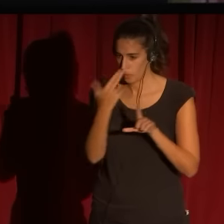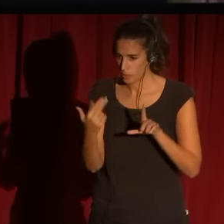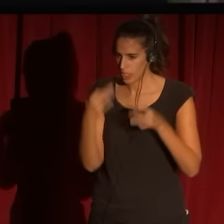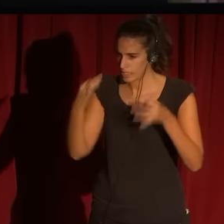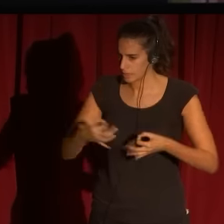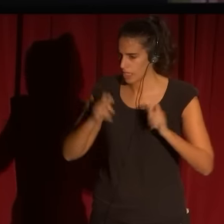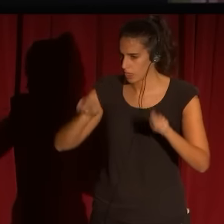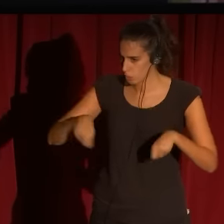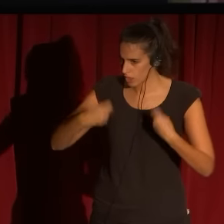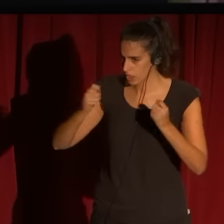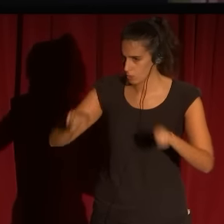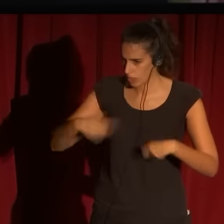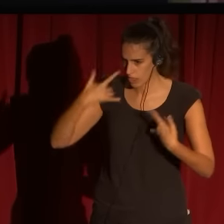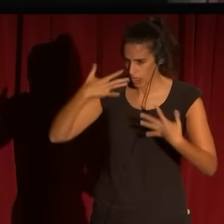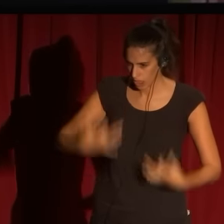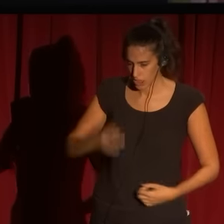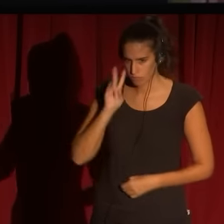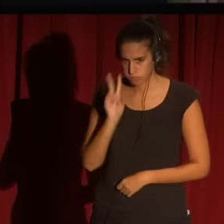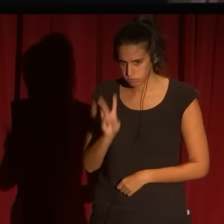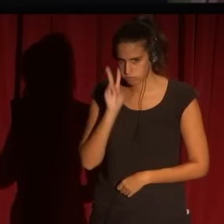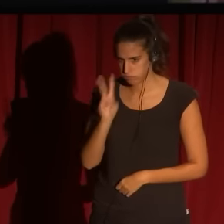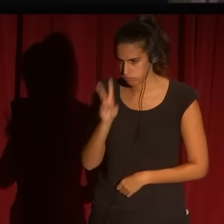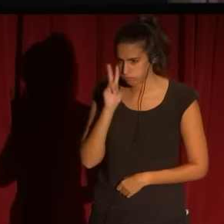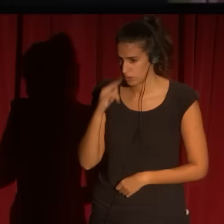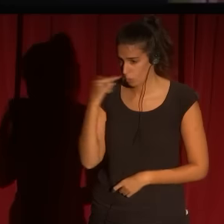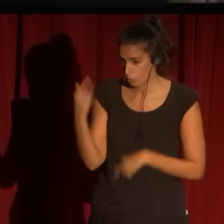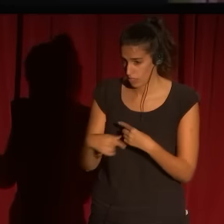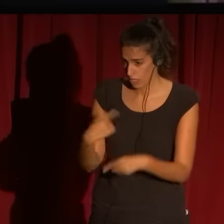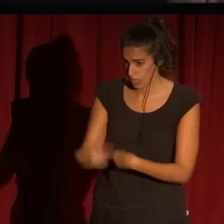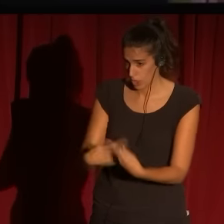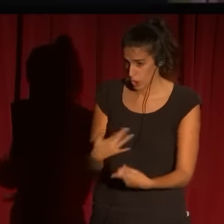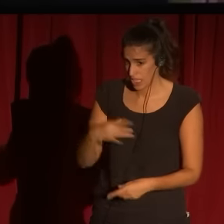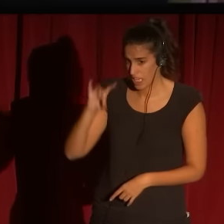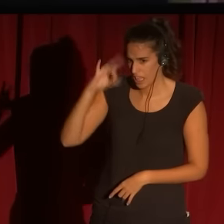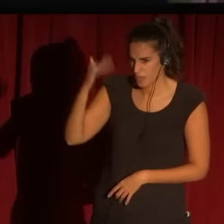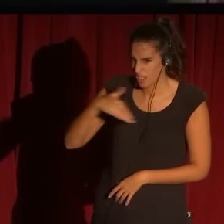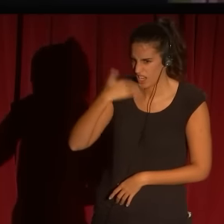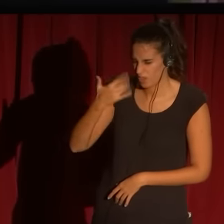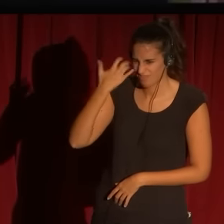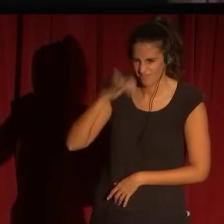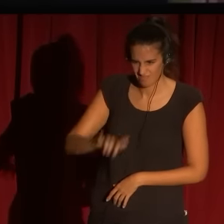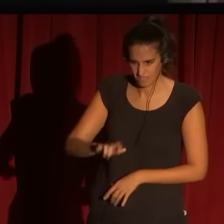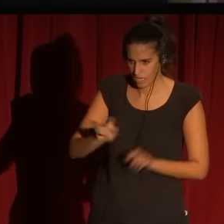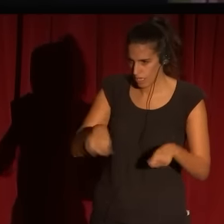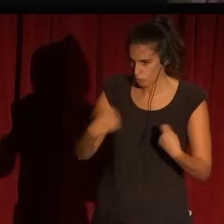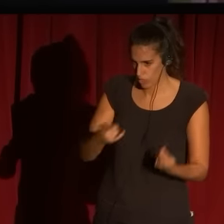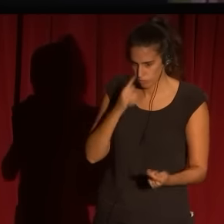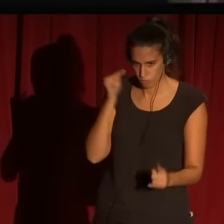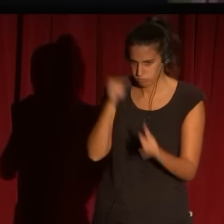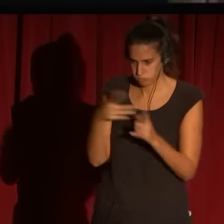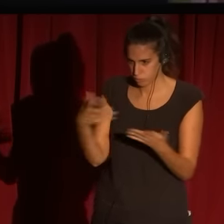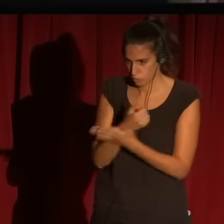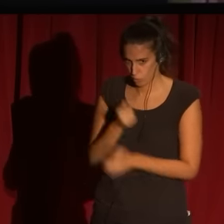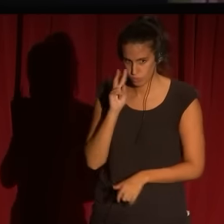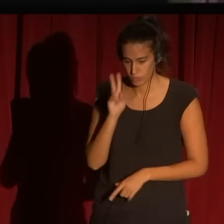la natural la realista eso ese era el Canon no el idealismo era una cosa que el naturalismo había superado y para mí lo que fue un gran